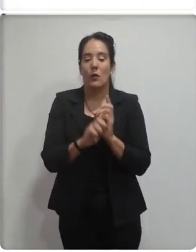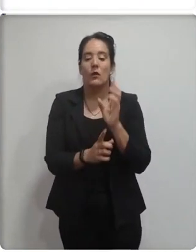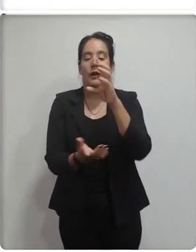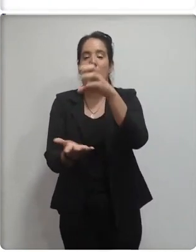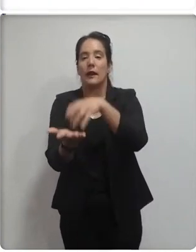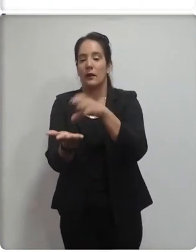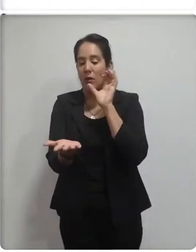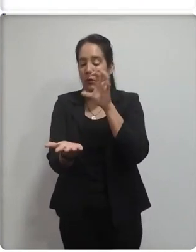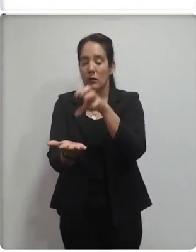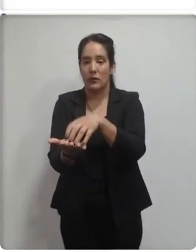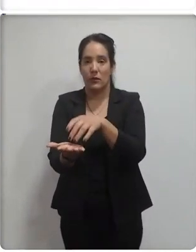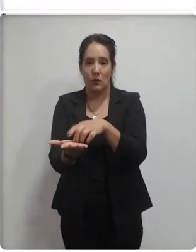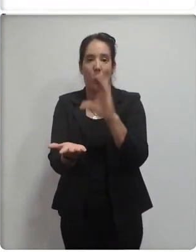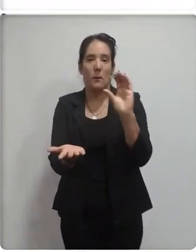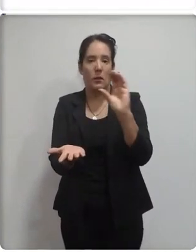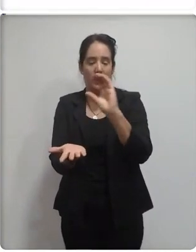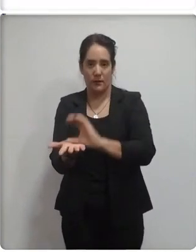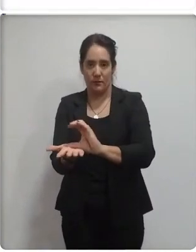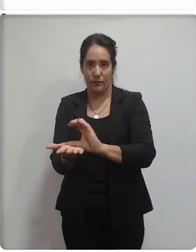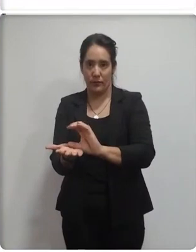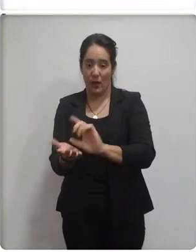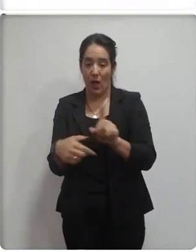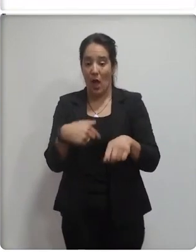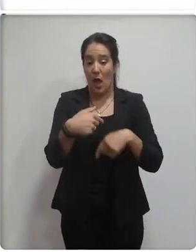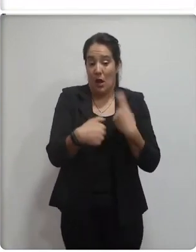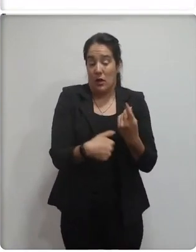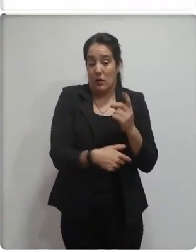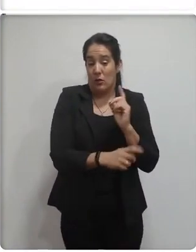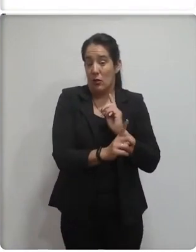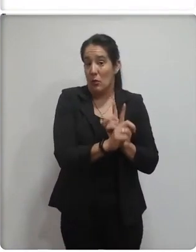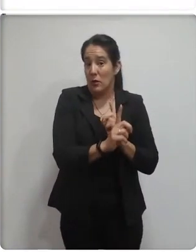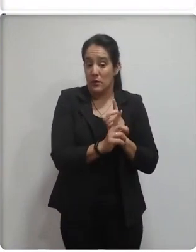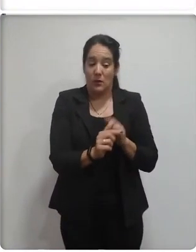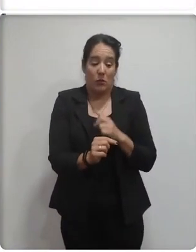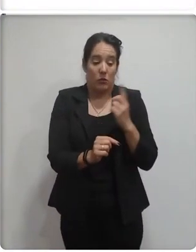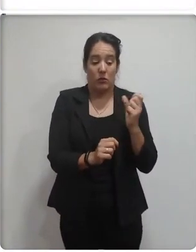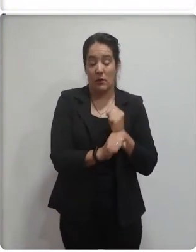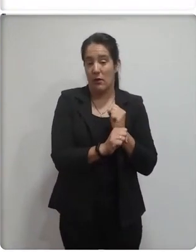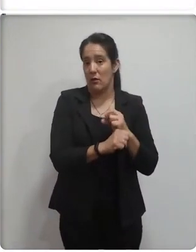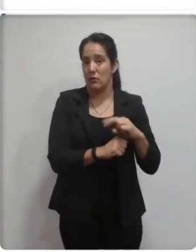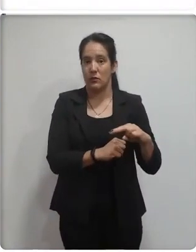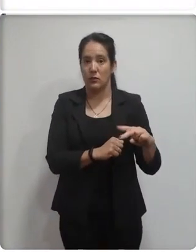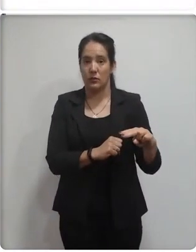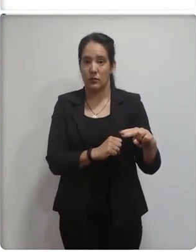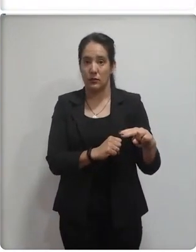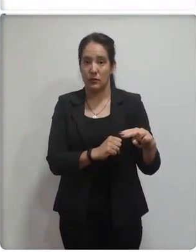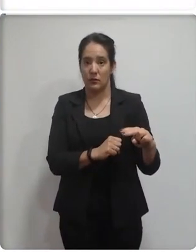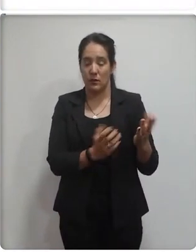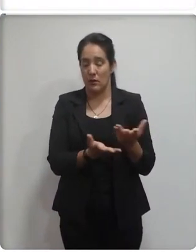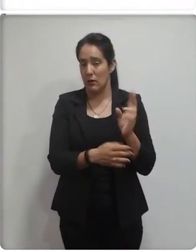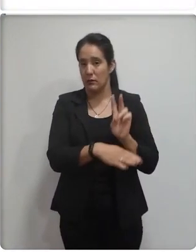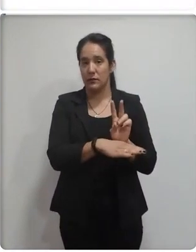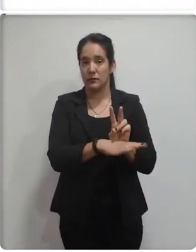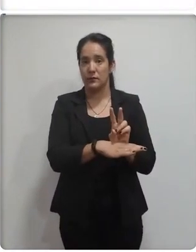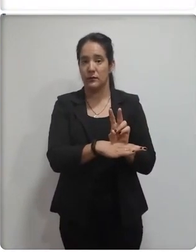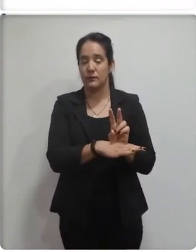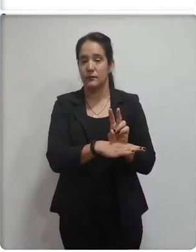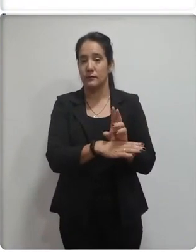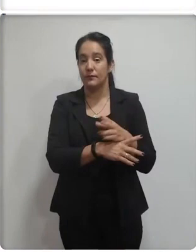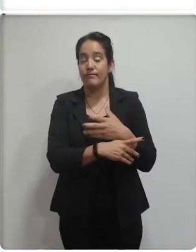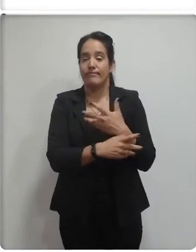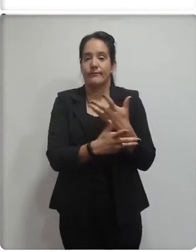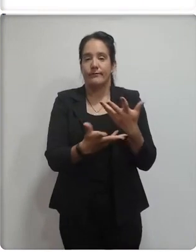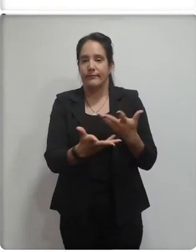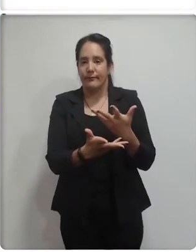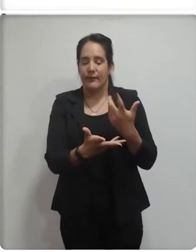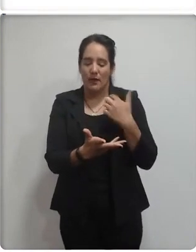centro con un presupuesto. El resto continuará de la manera en que venimos atendiéndolos y bueno, será